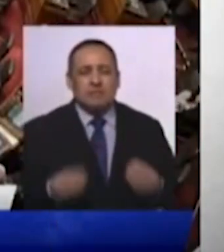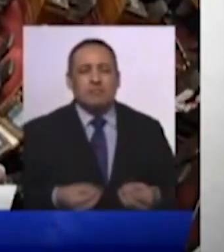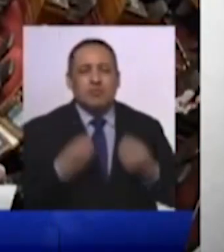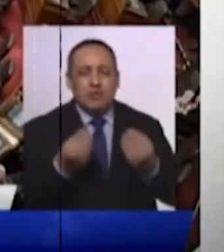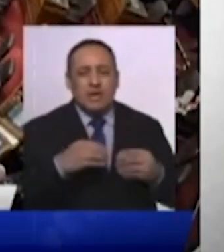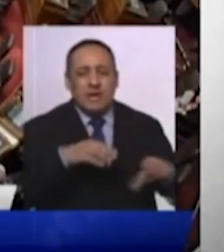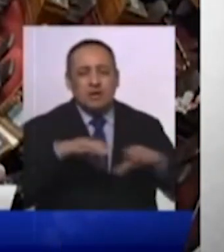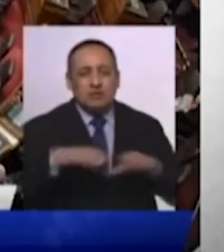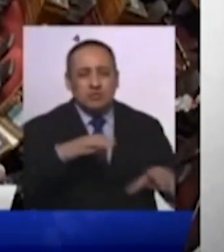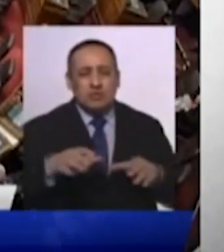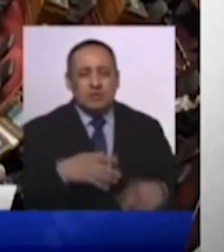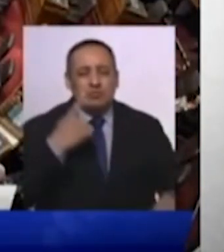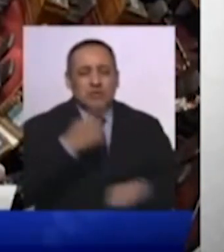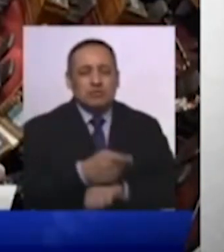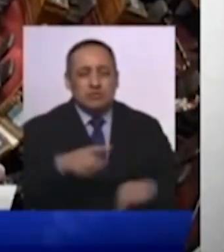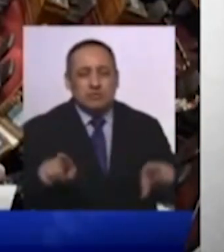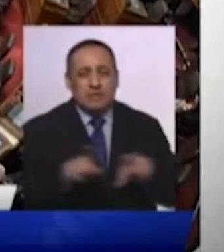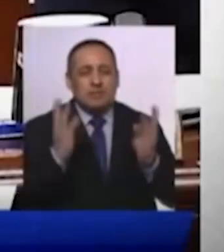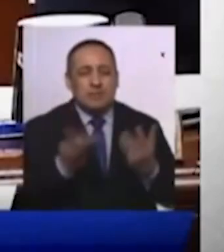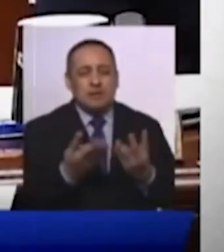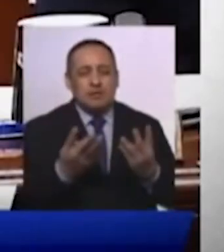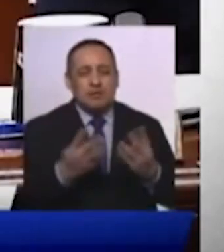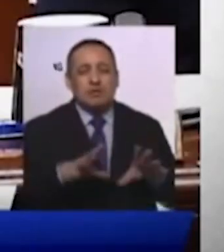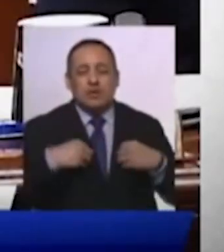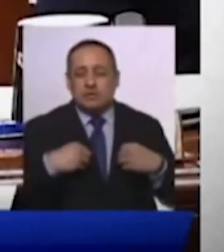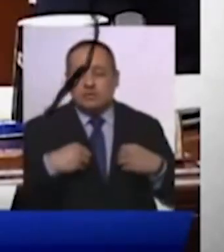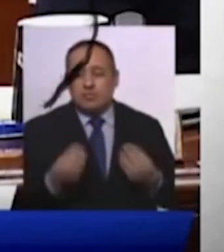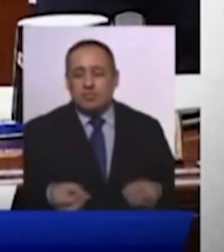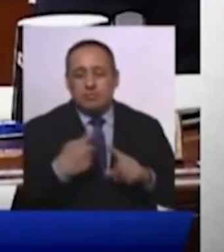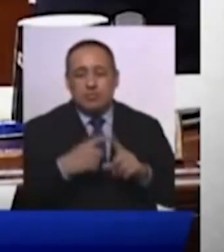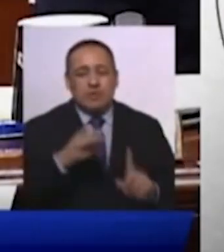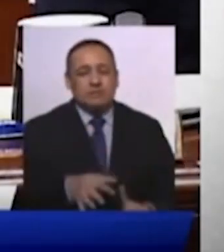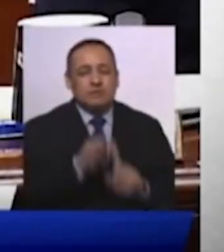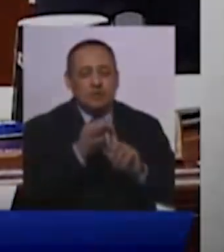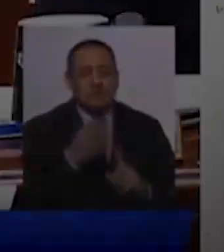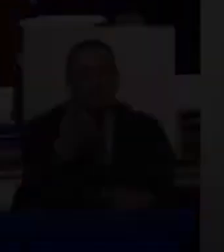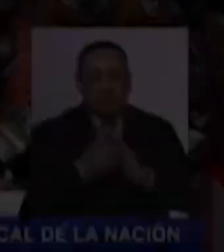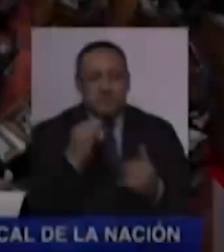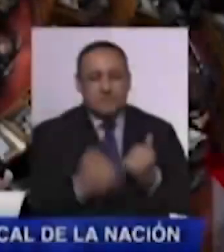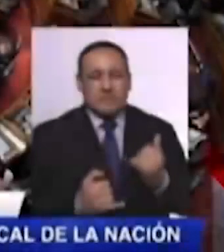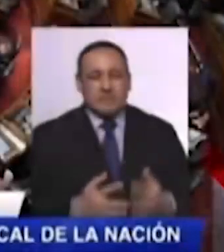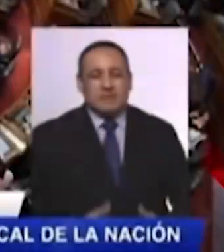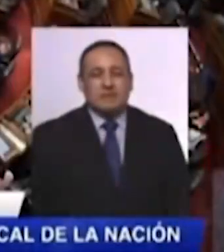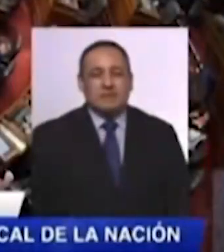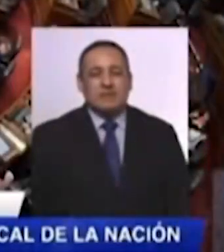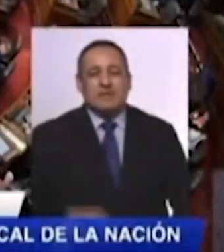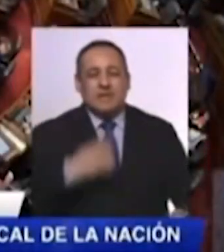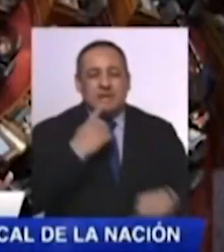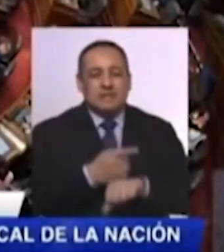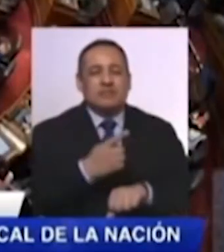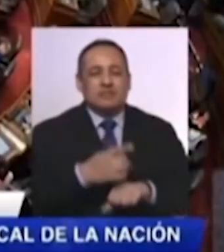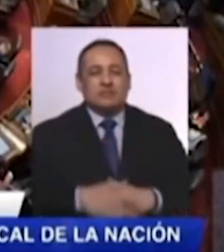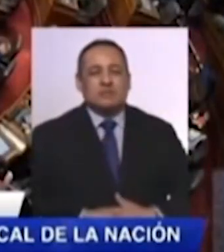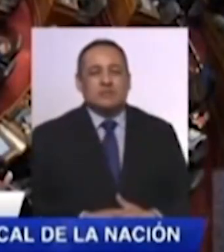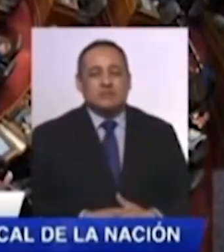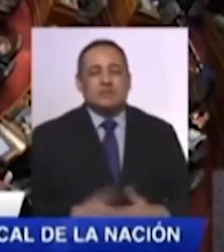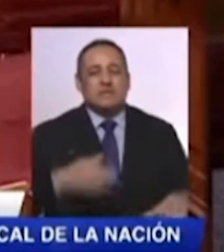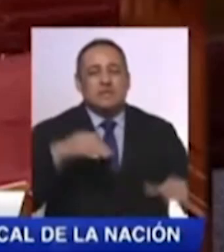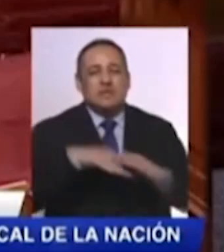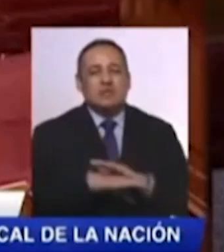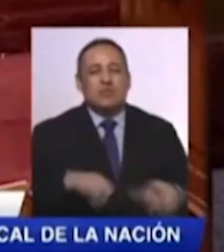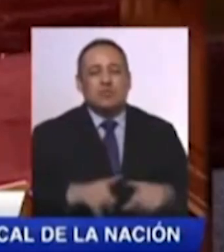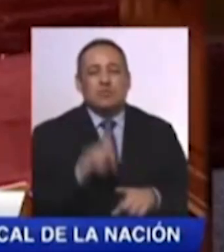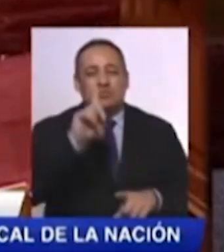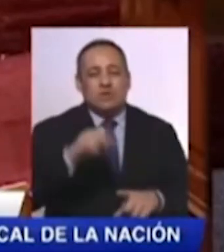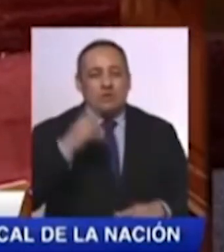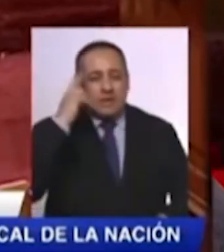Renovación Popular no se quedó callada y le respondió así. Esta denuncia se archivó por